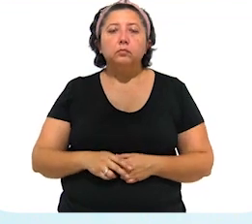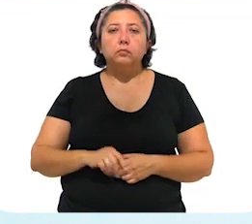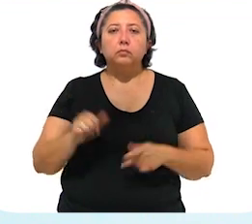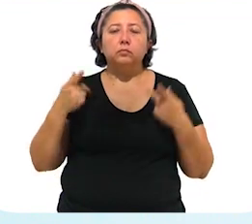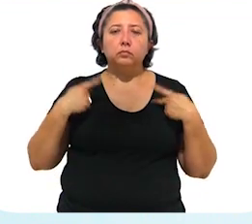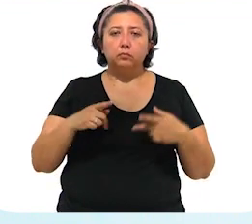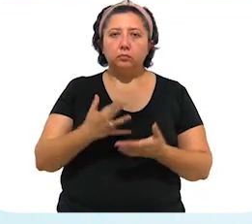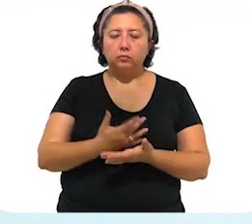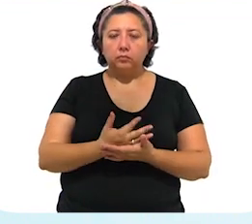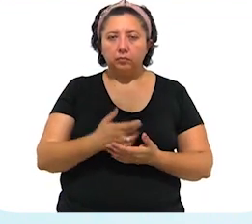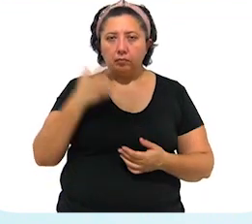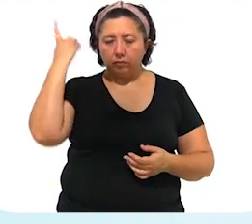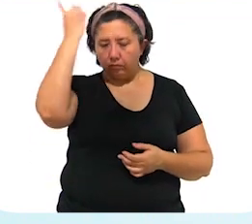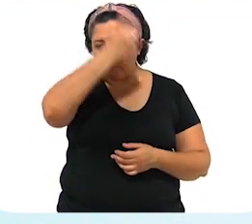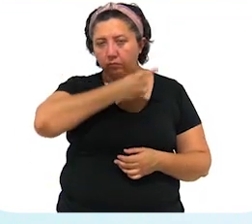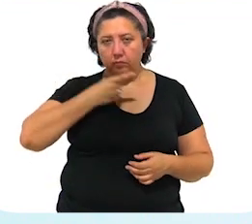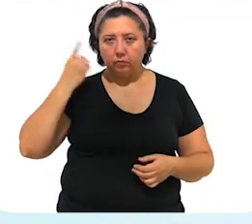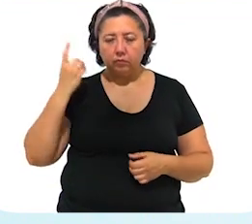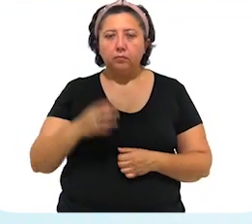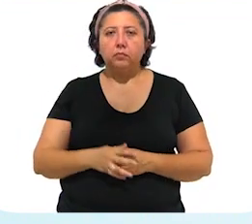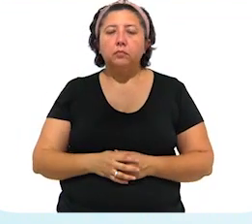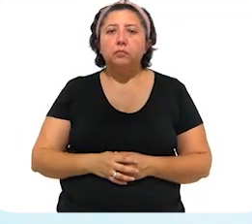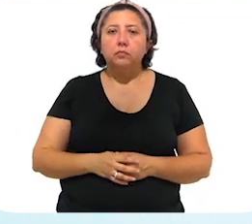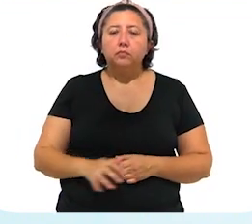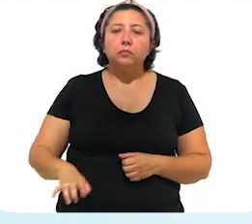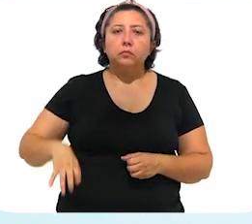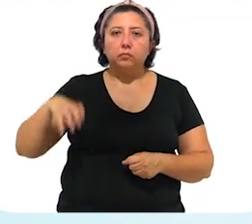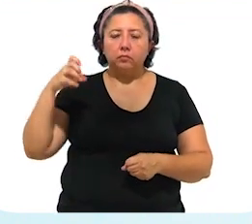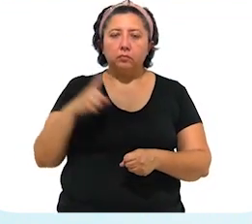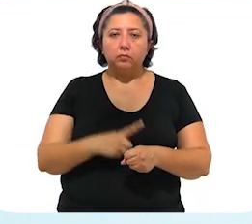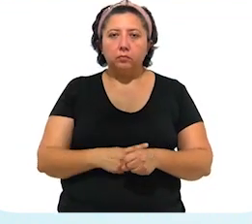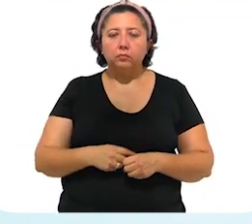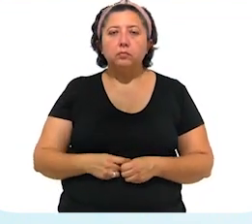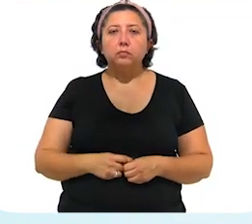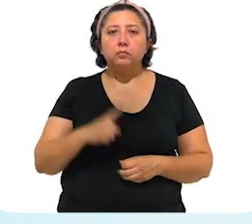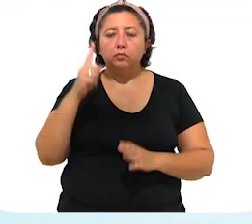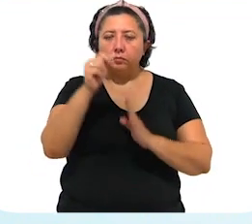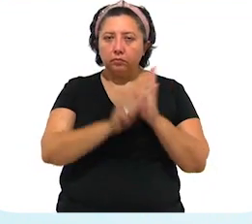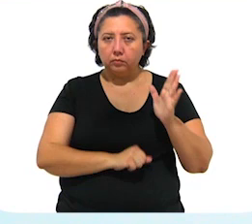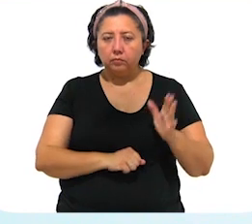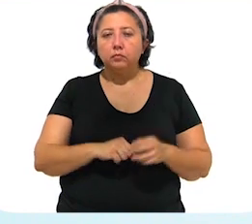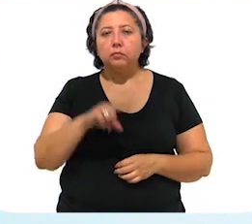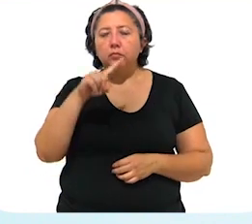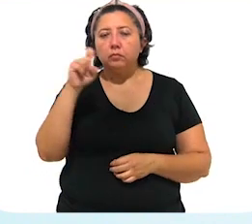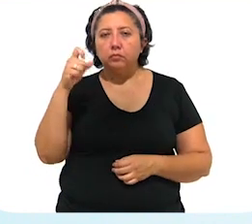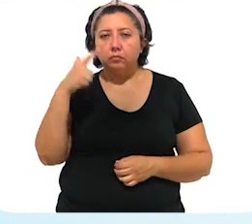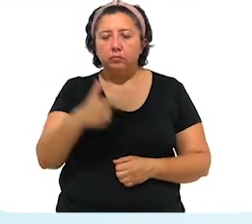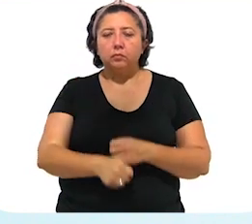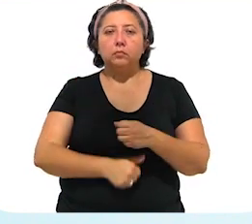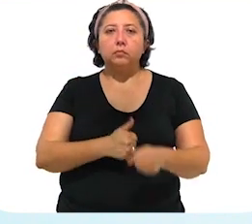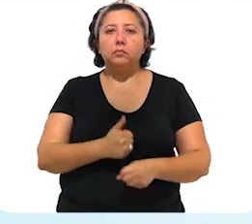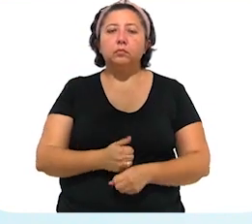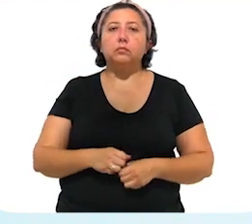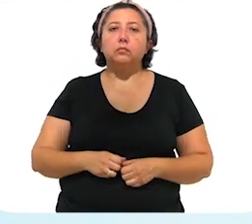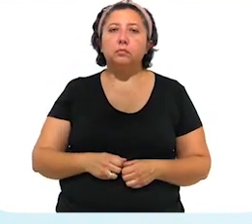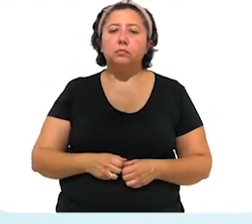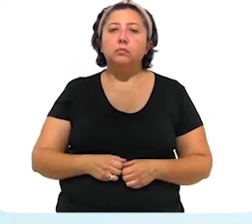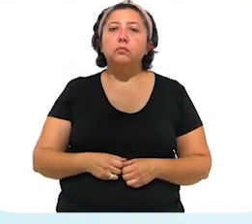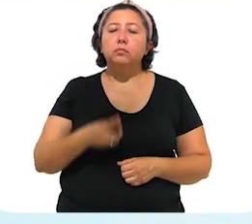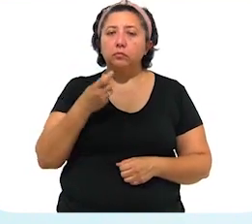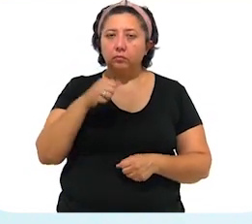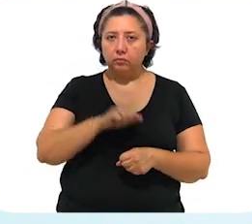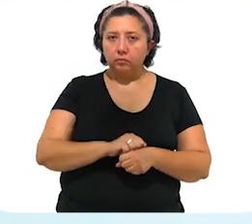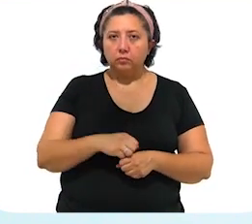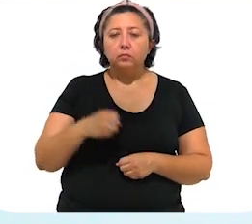hay otros pacientes a la espera de diagnóstico el rango de edad de los casos es de un mes a 107 años los